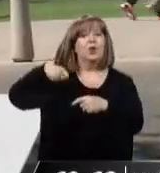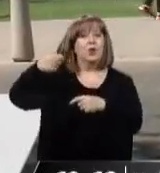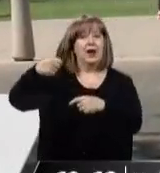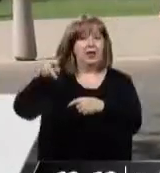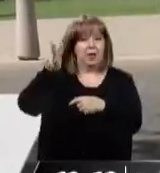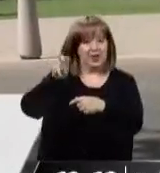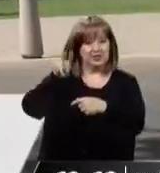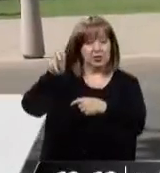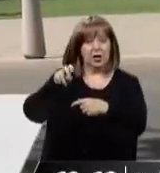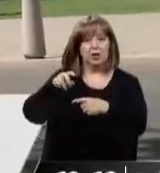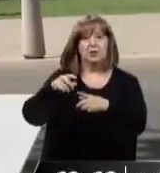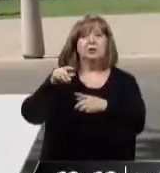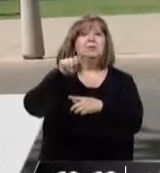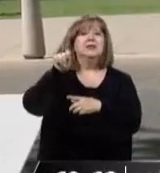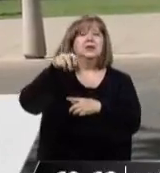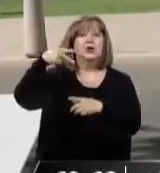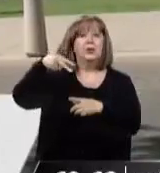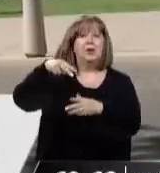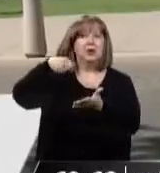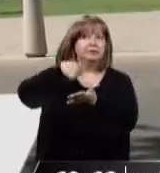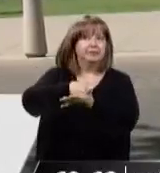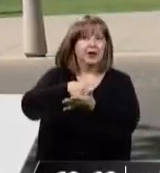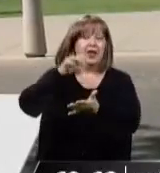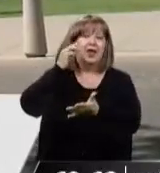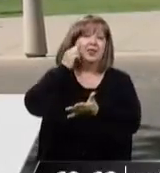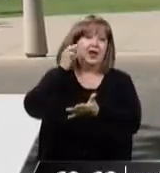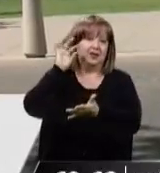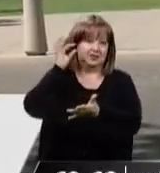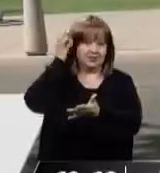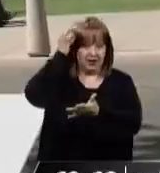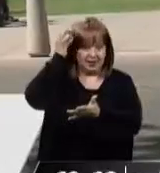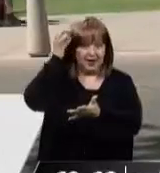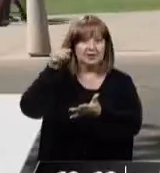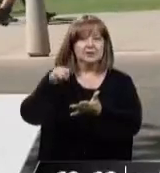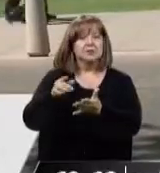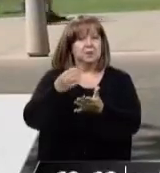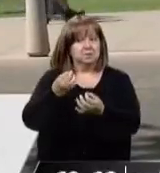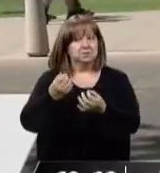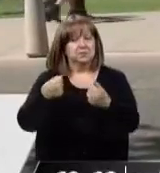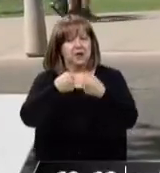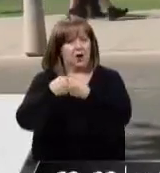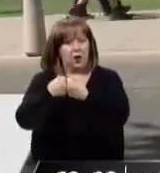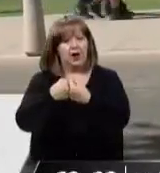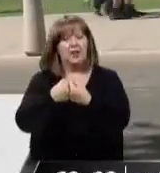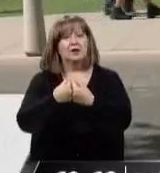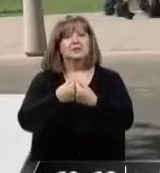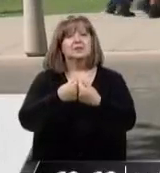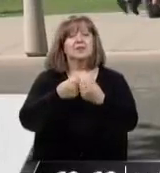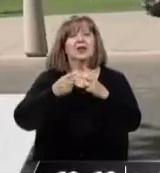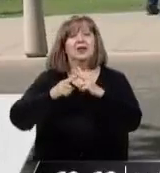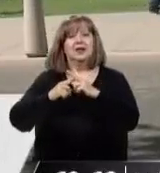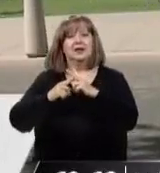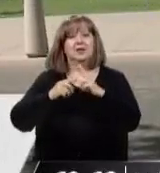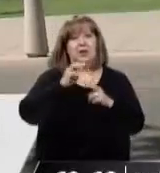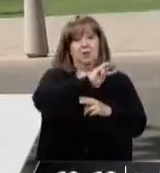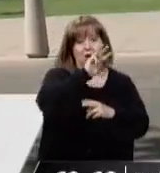último día hábil del mes de noviembre, tras una labor conjunta, lo reconoce la provincia, de la Oficina Técnica Previsional,